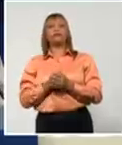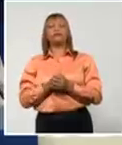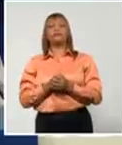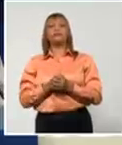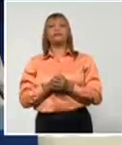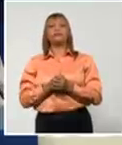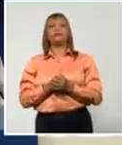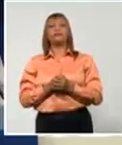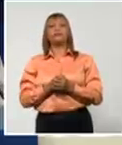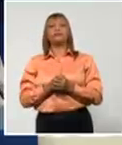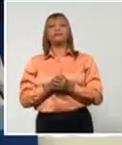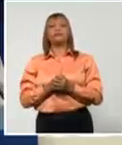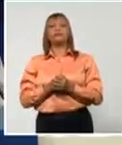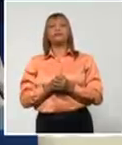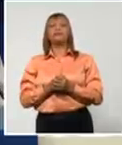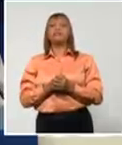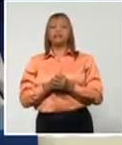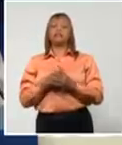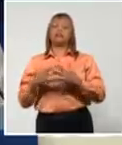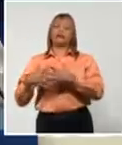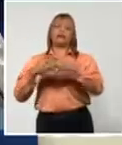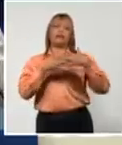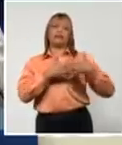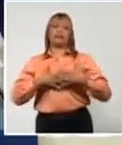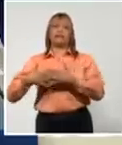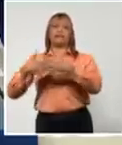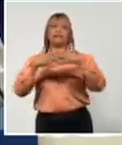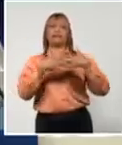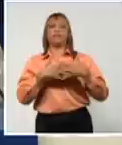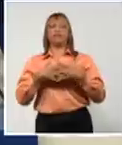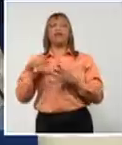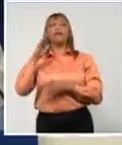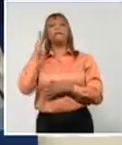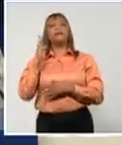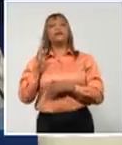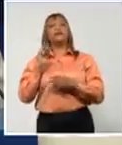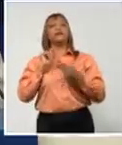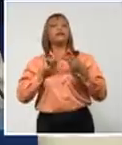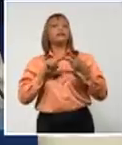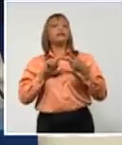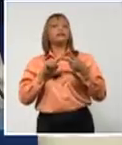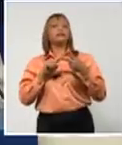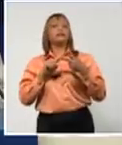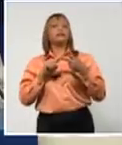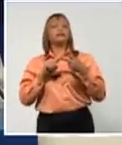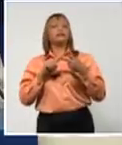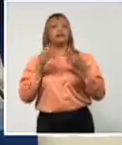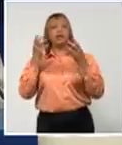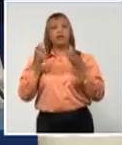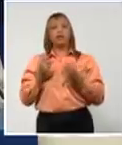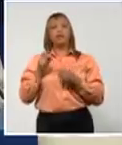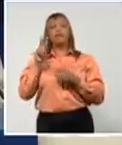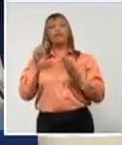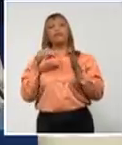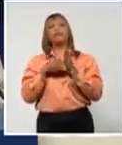lamentablemente están en Estados Unidos. Brasil le sigue en número absoluto con